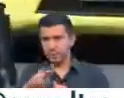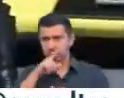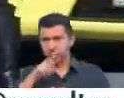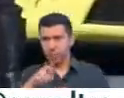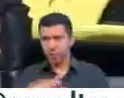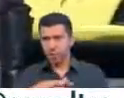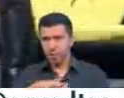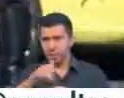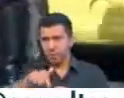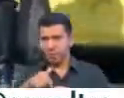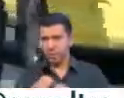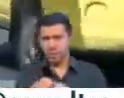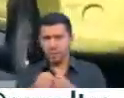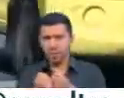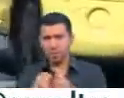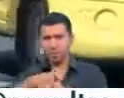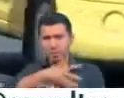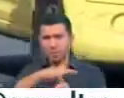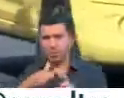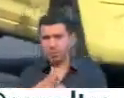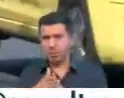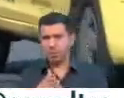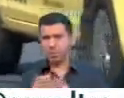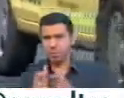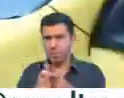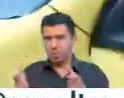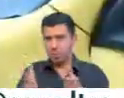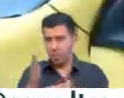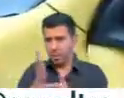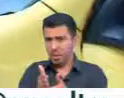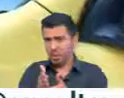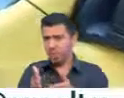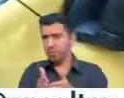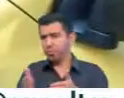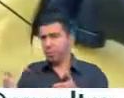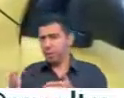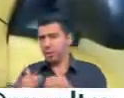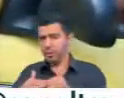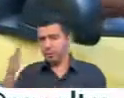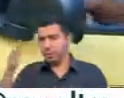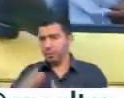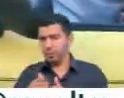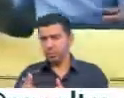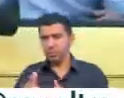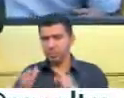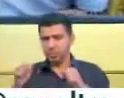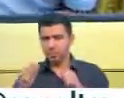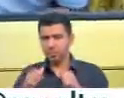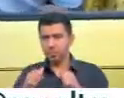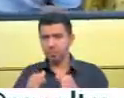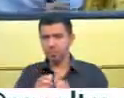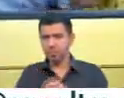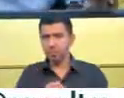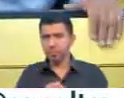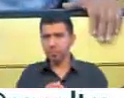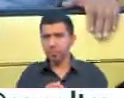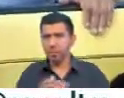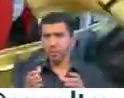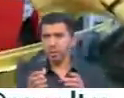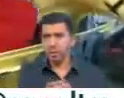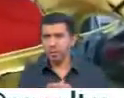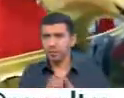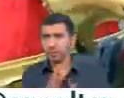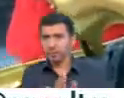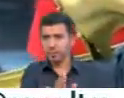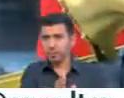le están aportando al medio ambiente pues más de la mitad no pasaron la prueba y la evaluación que se hace mensualmente a través de muestreo